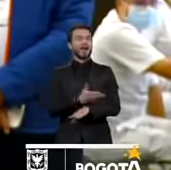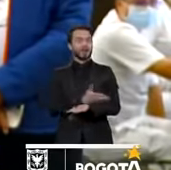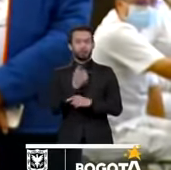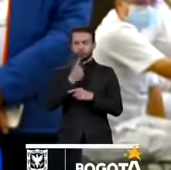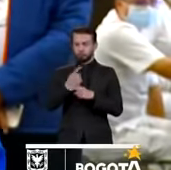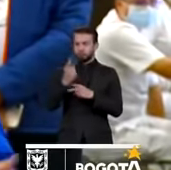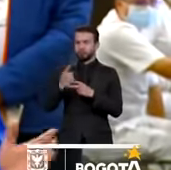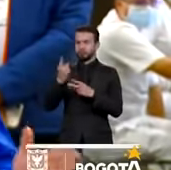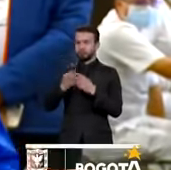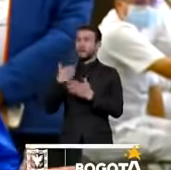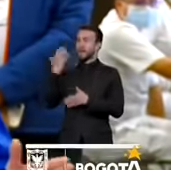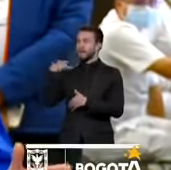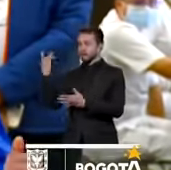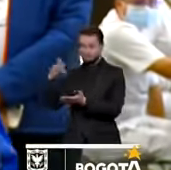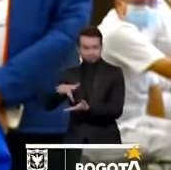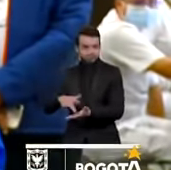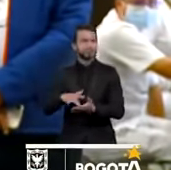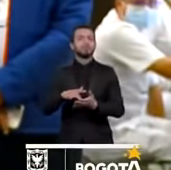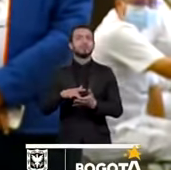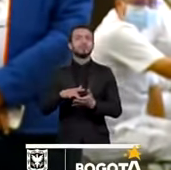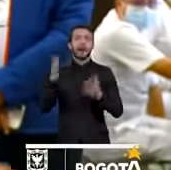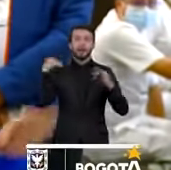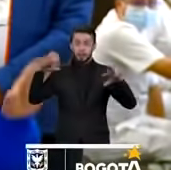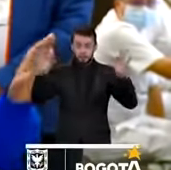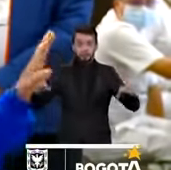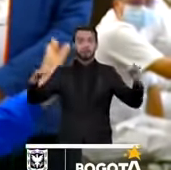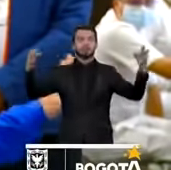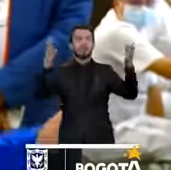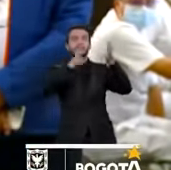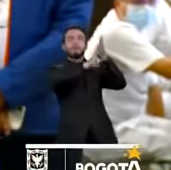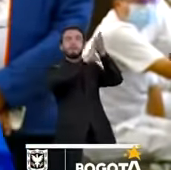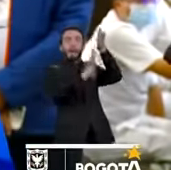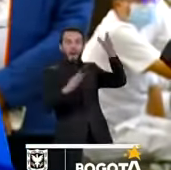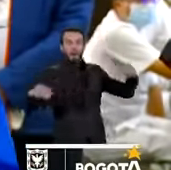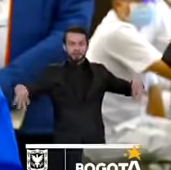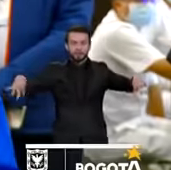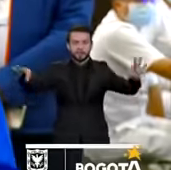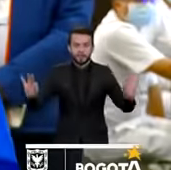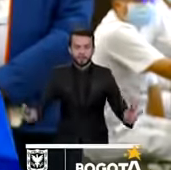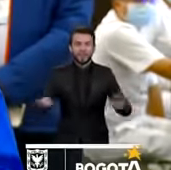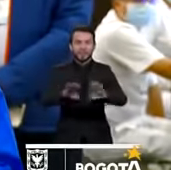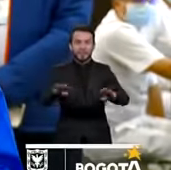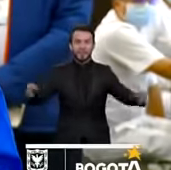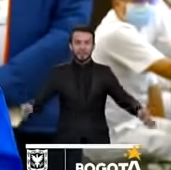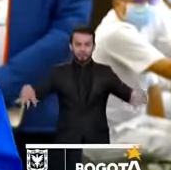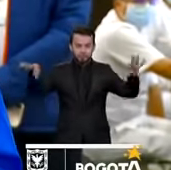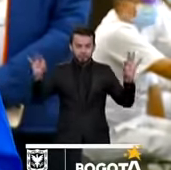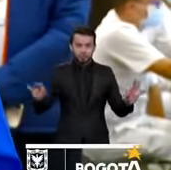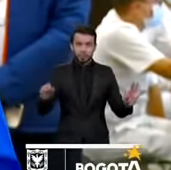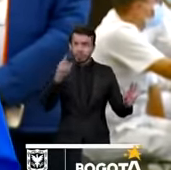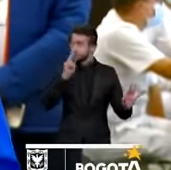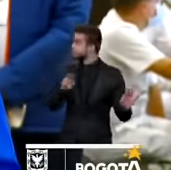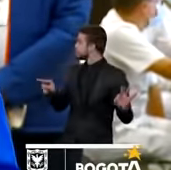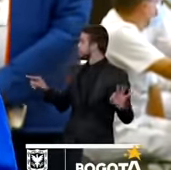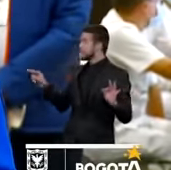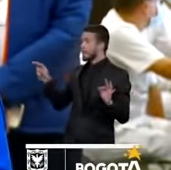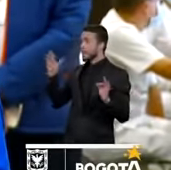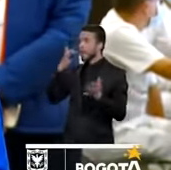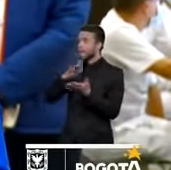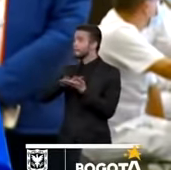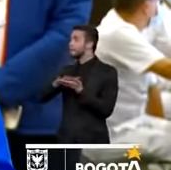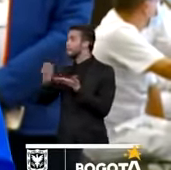sitio con un plano sobre una mesa y todo este pabellón estaba vacío. Hoy